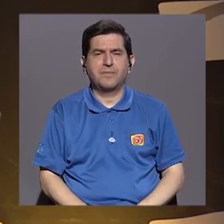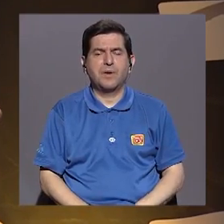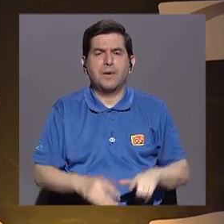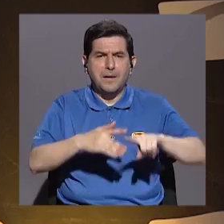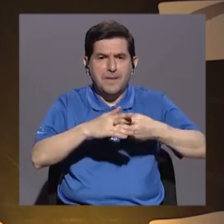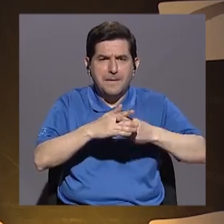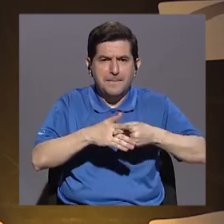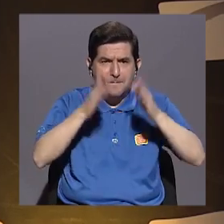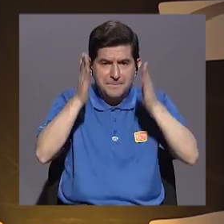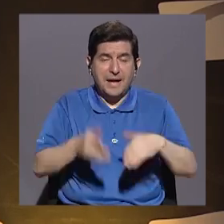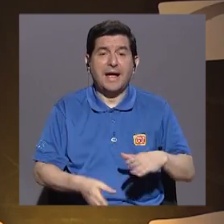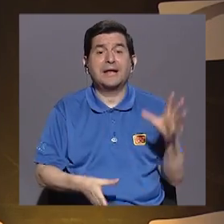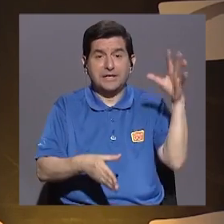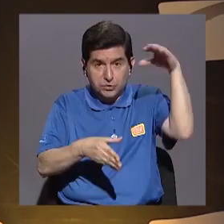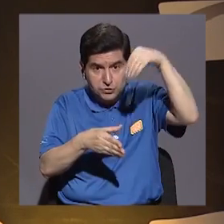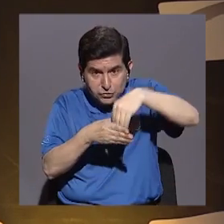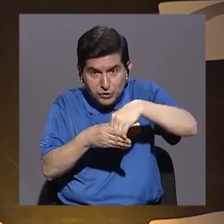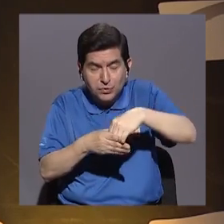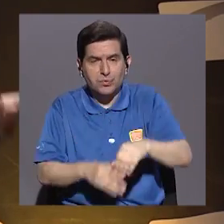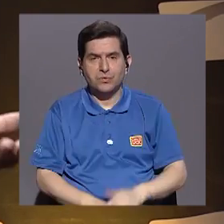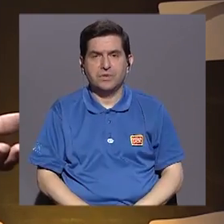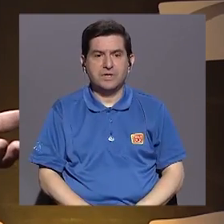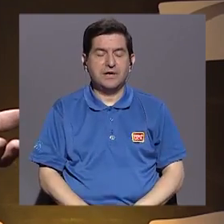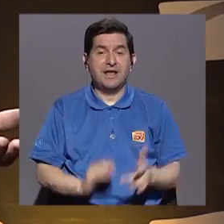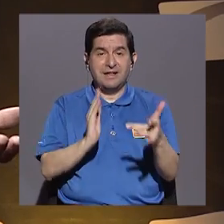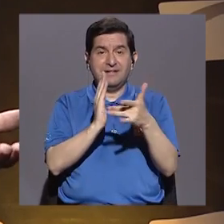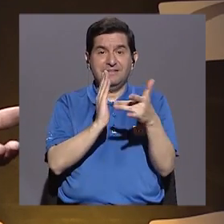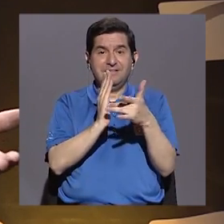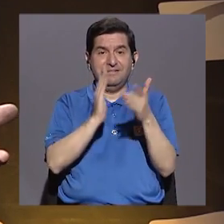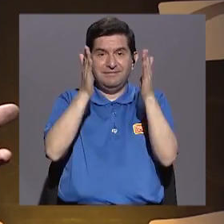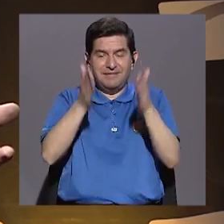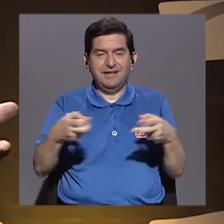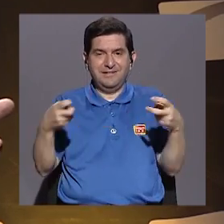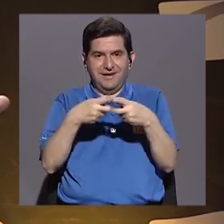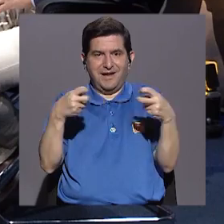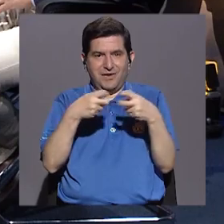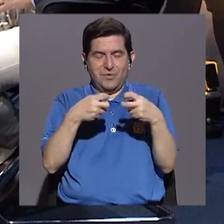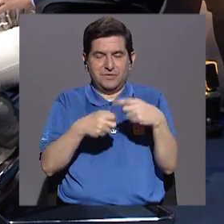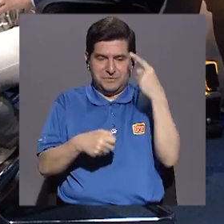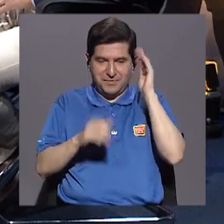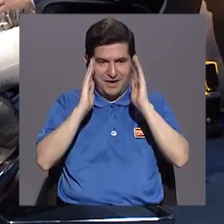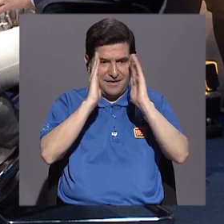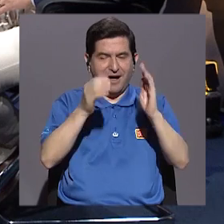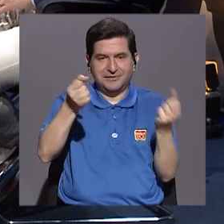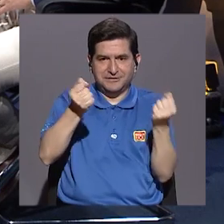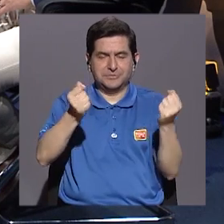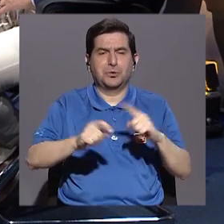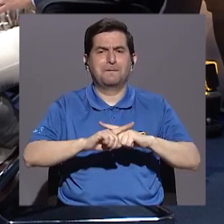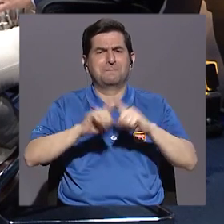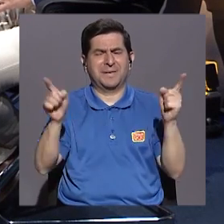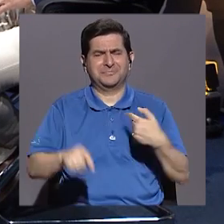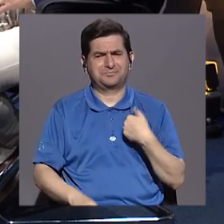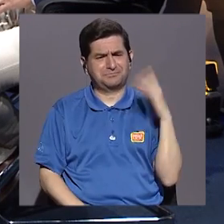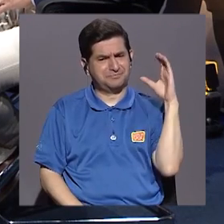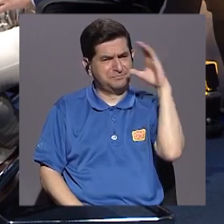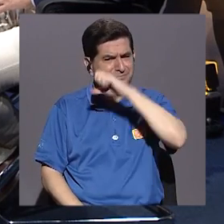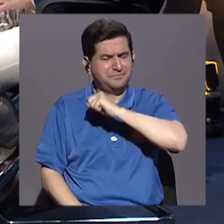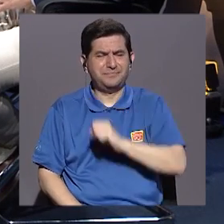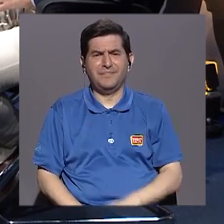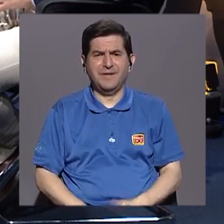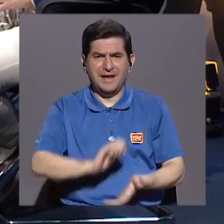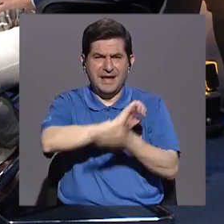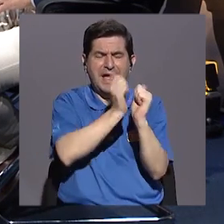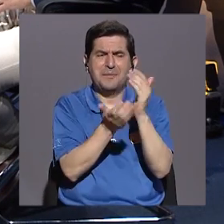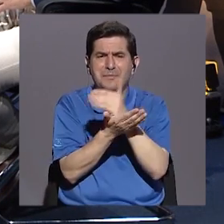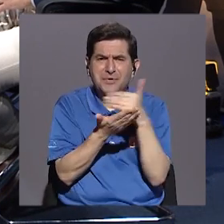el mantenimiento de los mecánicos van a tener cinco para ver técnicos eléctricos para el vehículo pero lo que veo es que